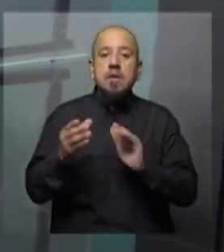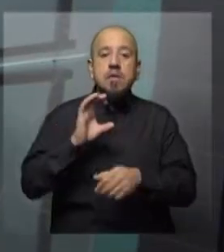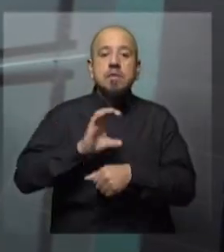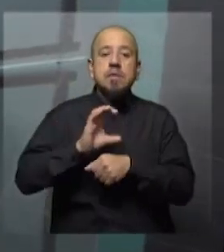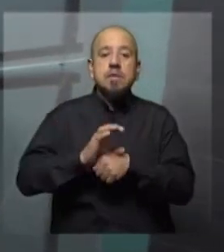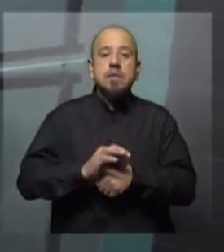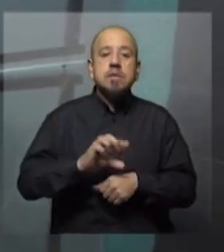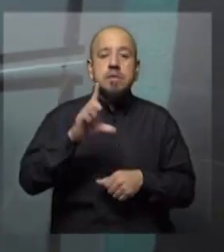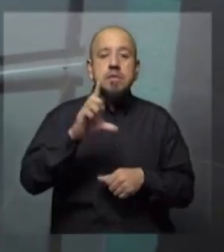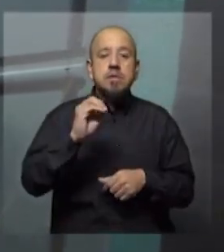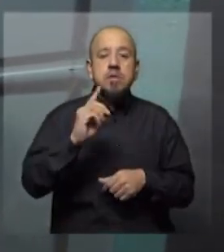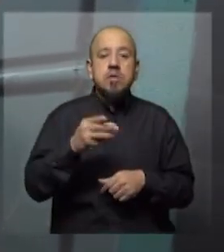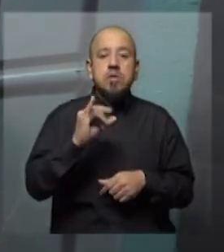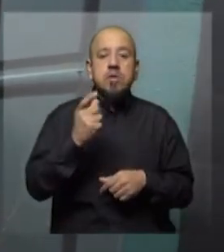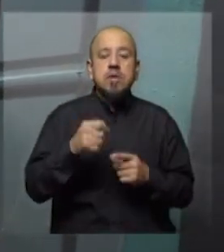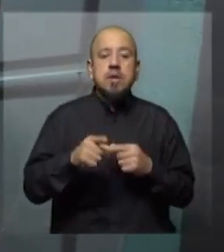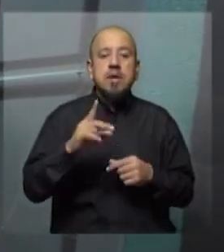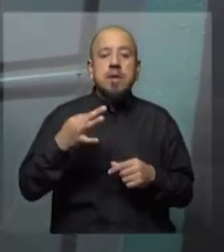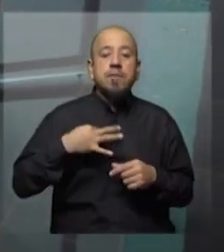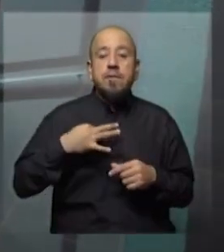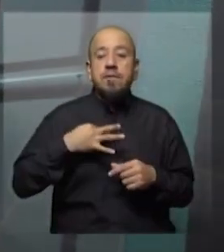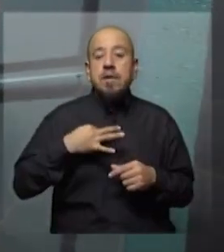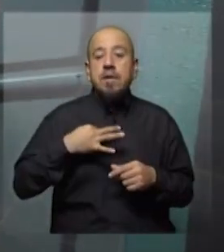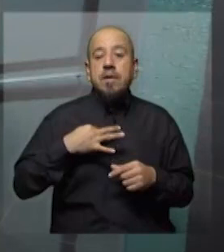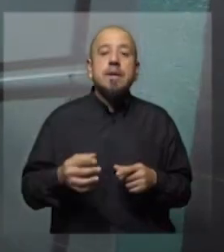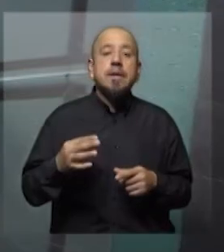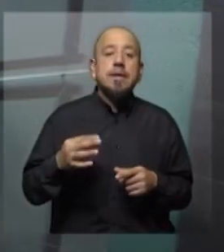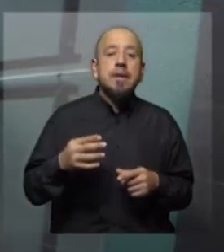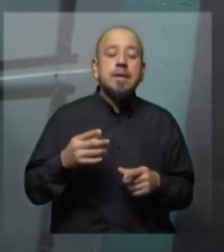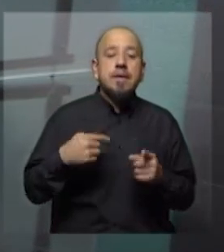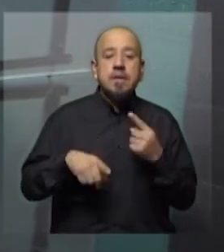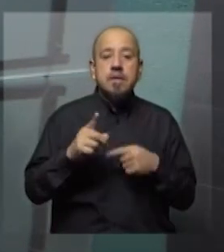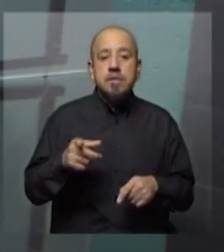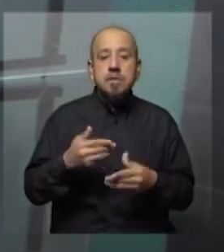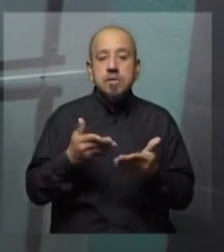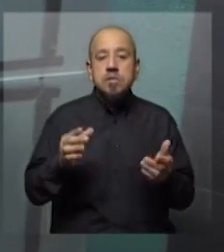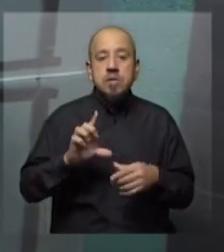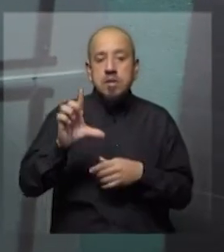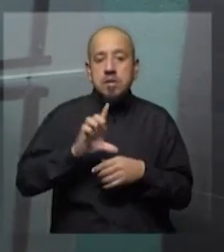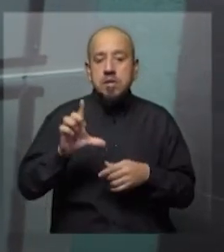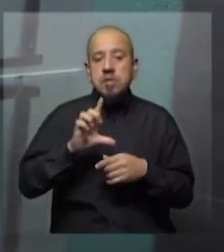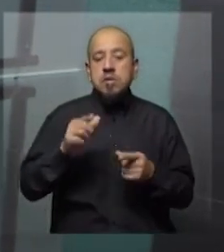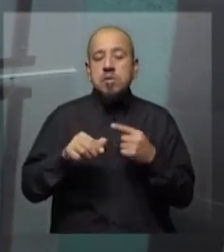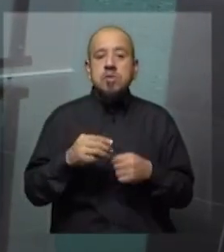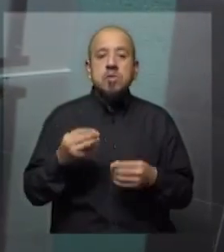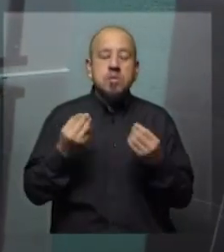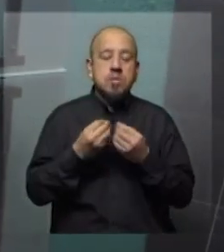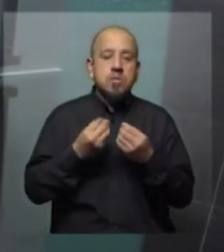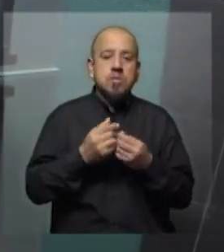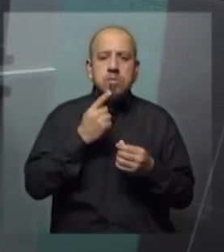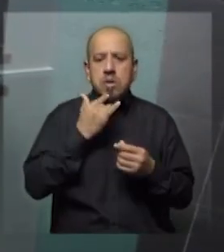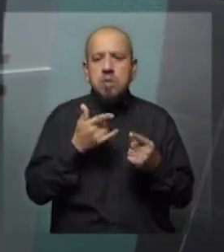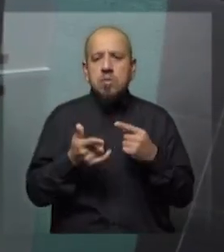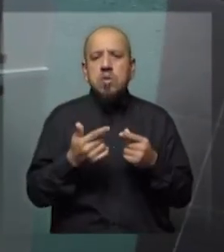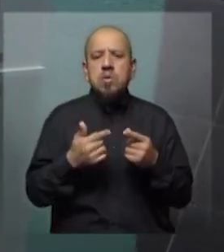que lógica viva contiene son clases estudiantes de nivel secundario con muchísimos ejemplos